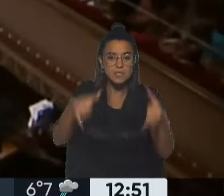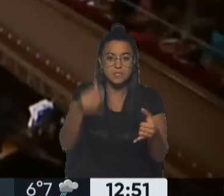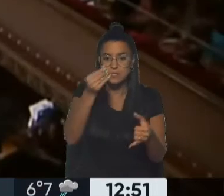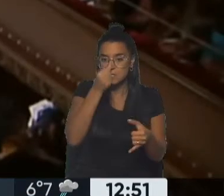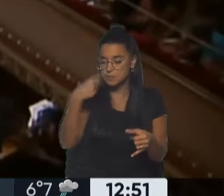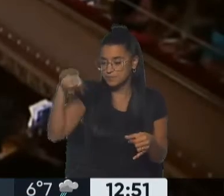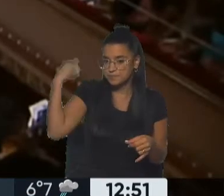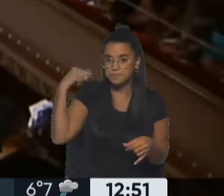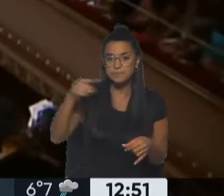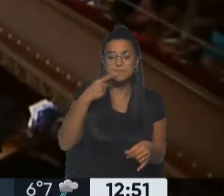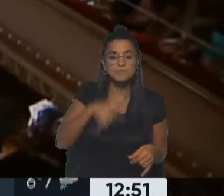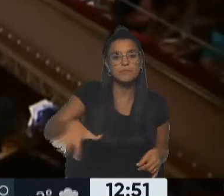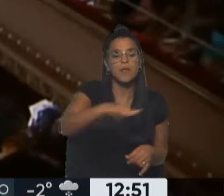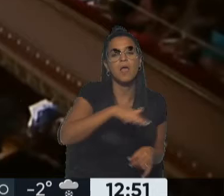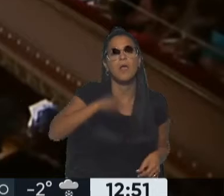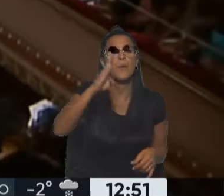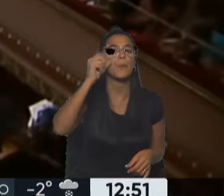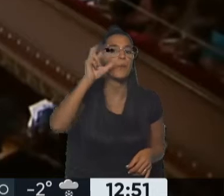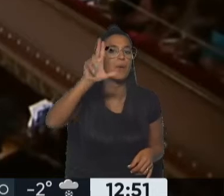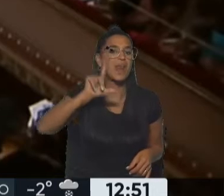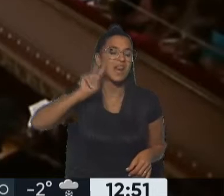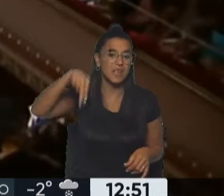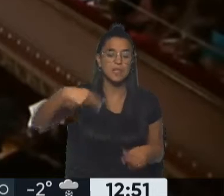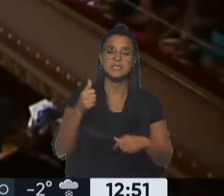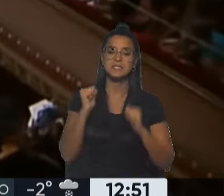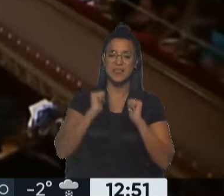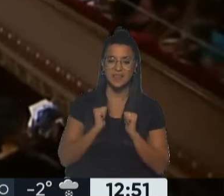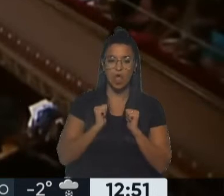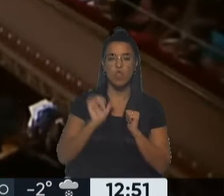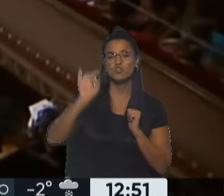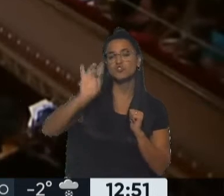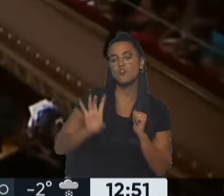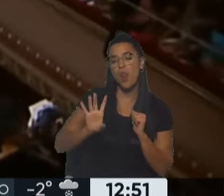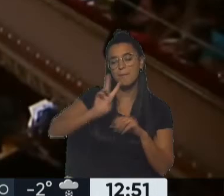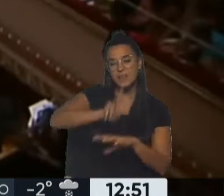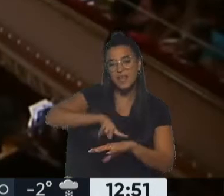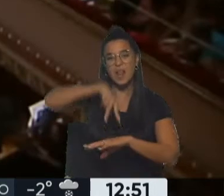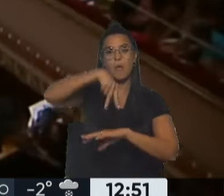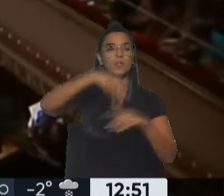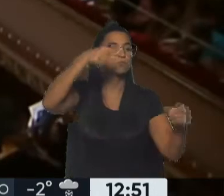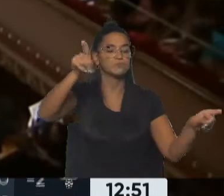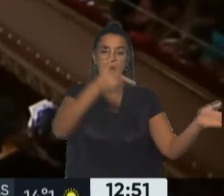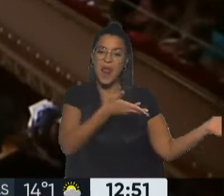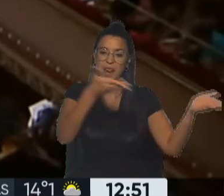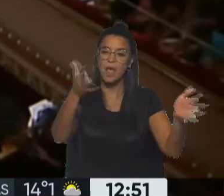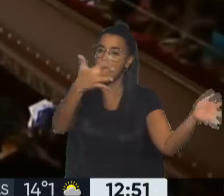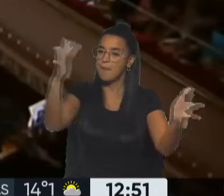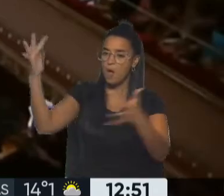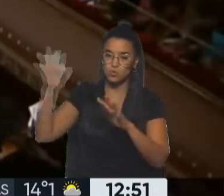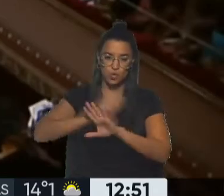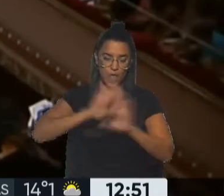semana en la Staatsoper de Berlín. Dirigió sentado, solamente se levantó para recibir los aplausos y